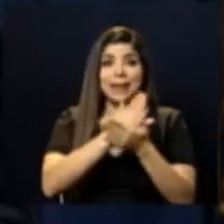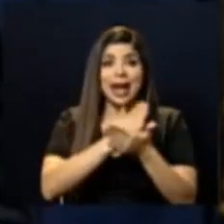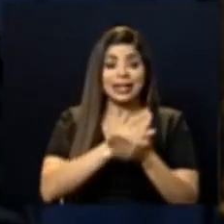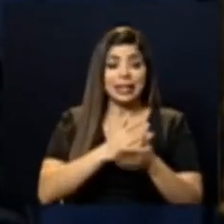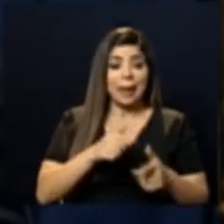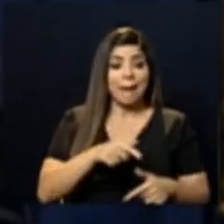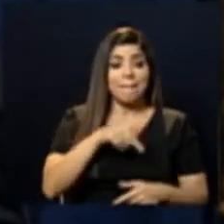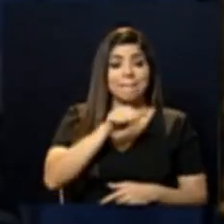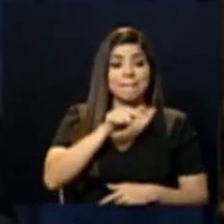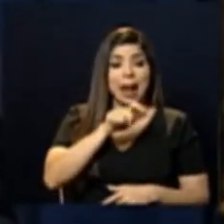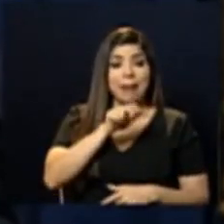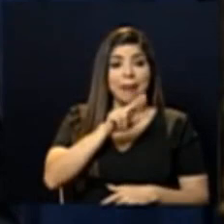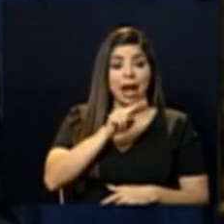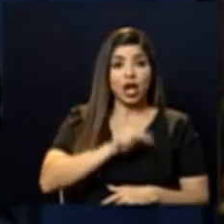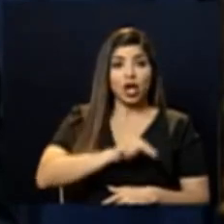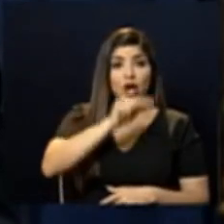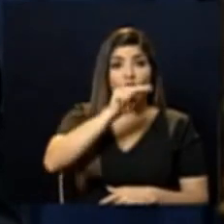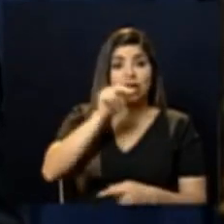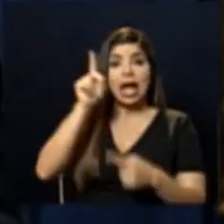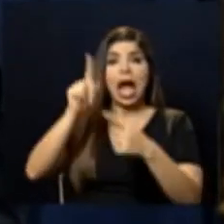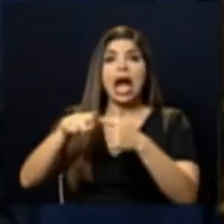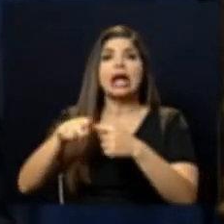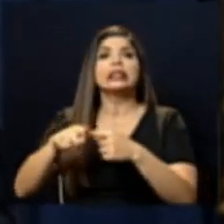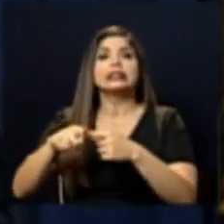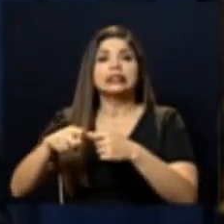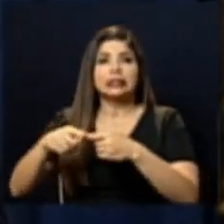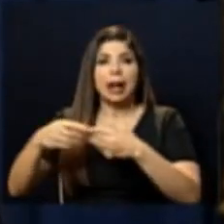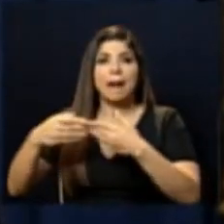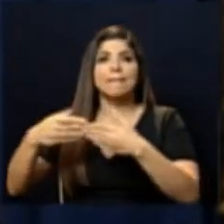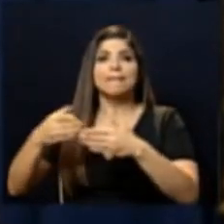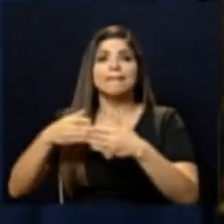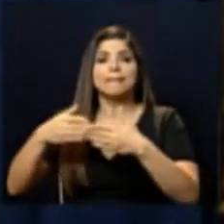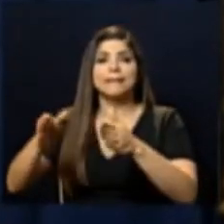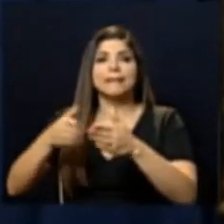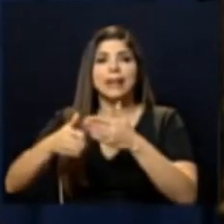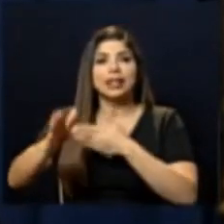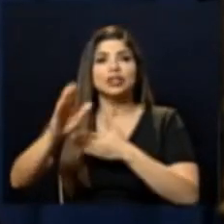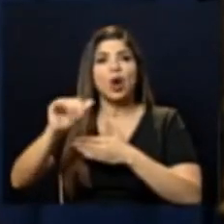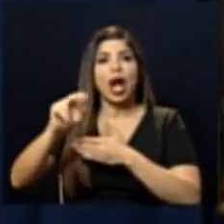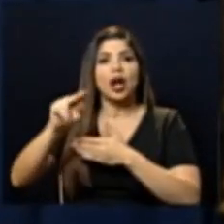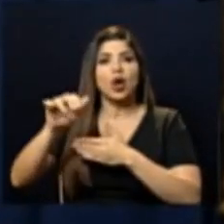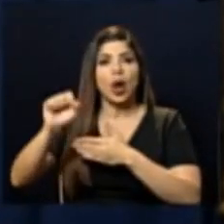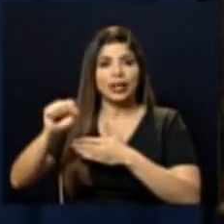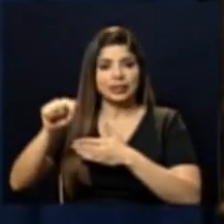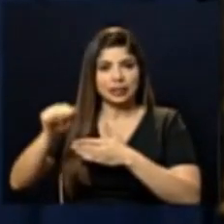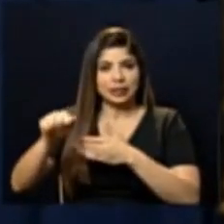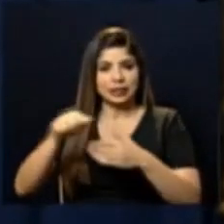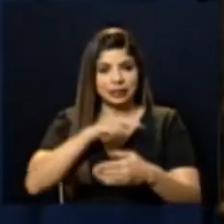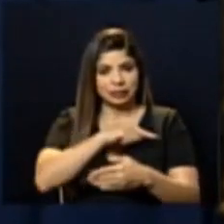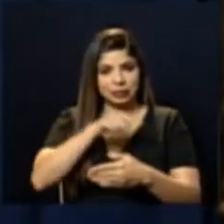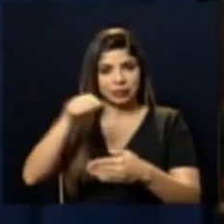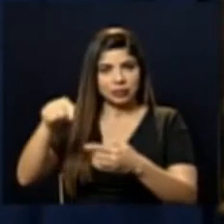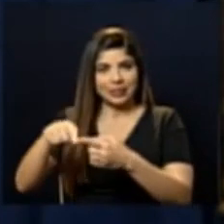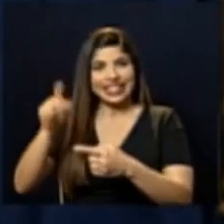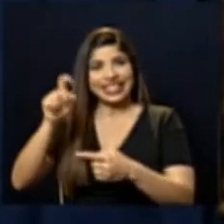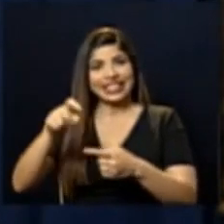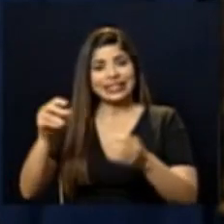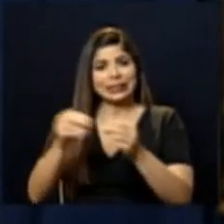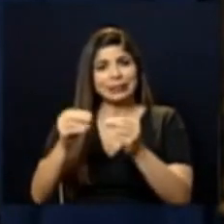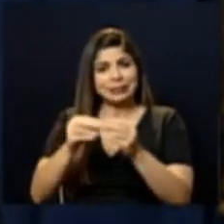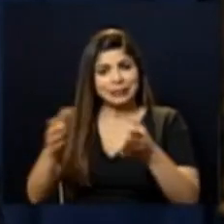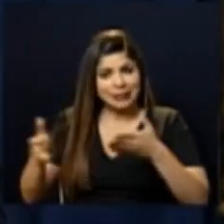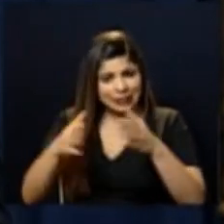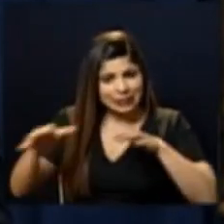entre Palmar Norte y Paso Canoas en la ruta número 2. Tenemos que lograr un mayor dinamismo y